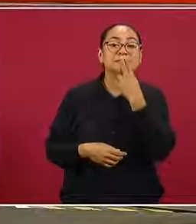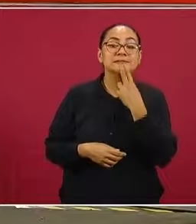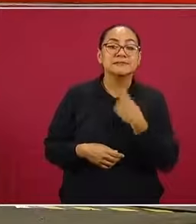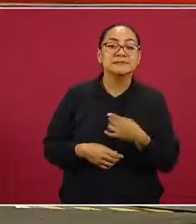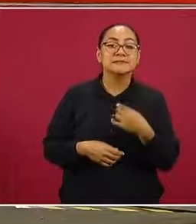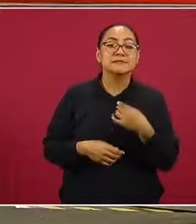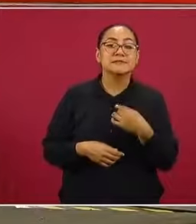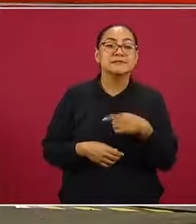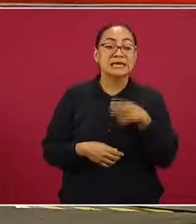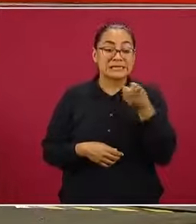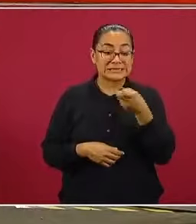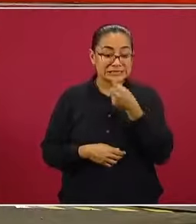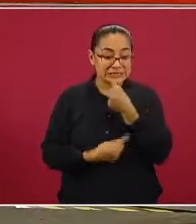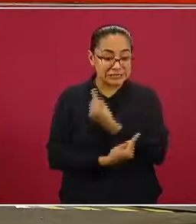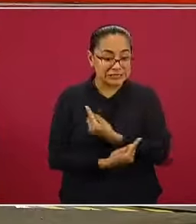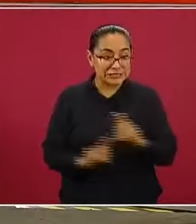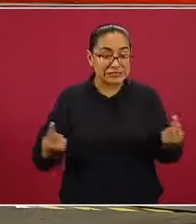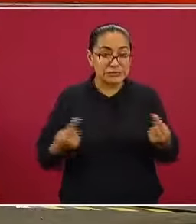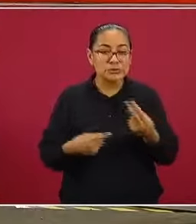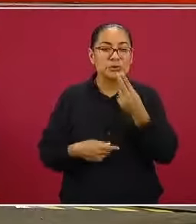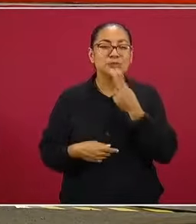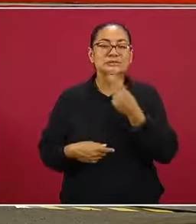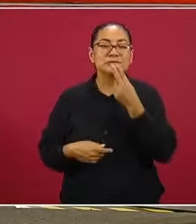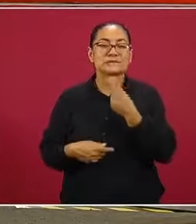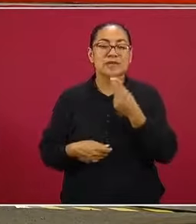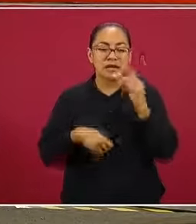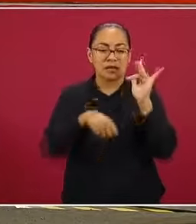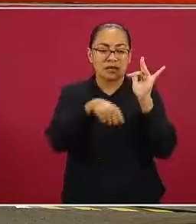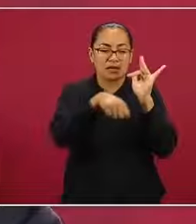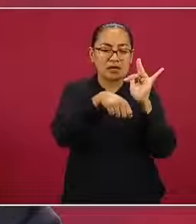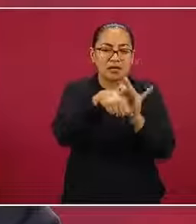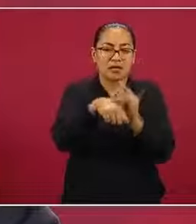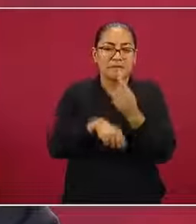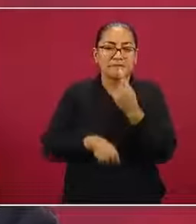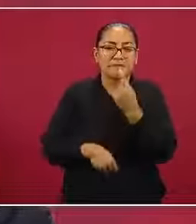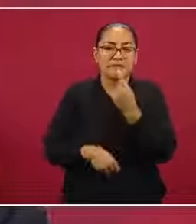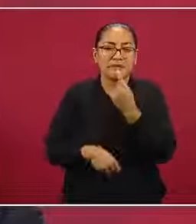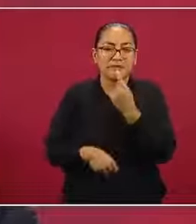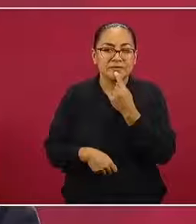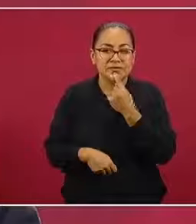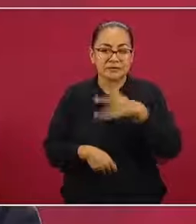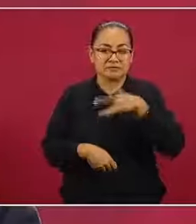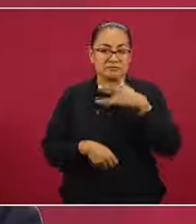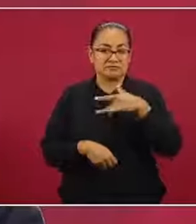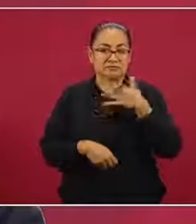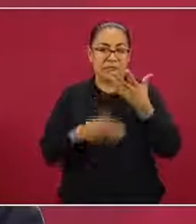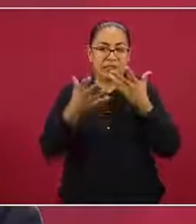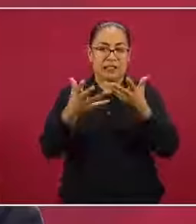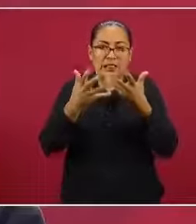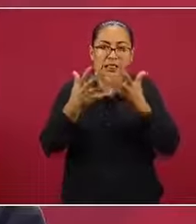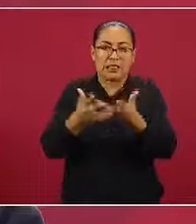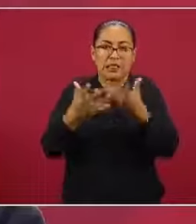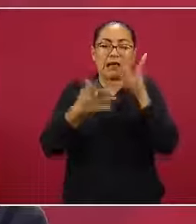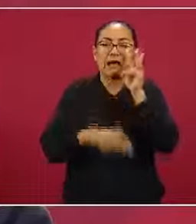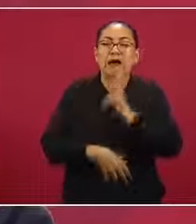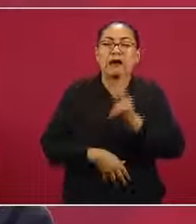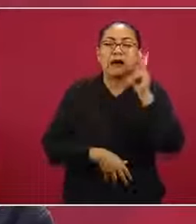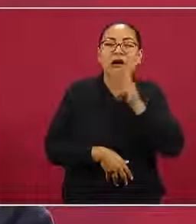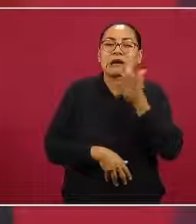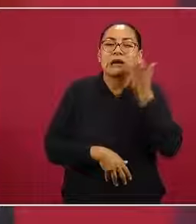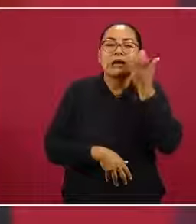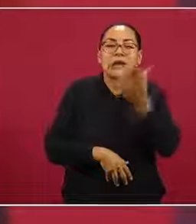en la infancia, también hay evidencia científica, induce el deseo, la avidez por el sabor dulce. Cuando